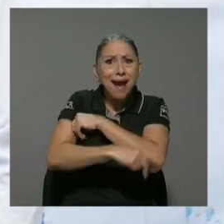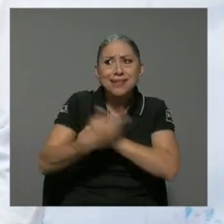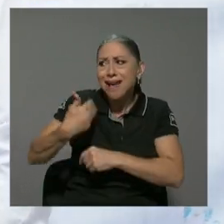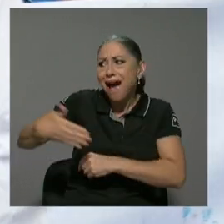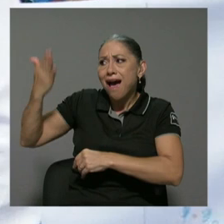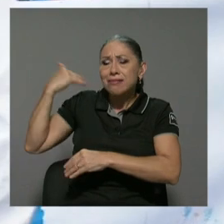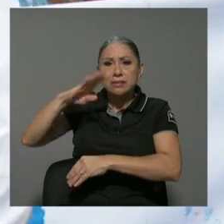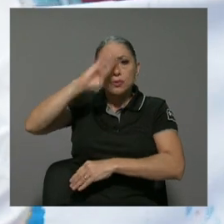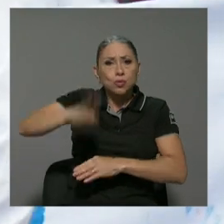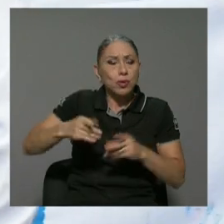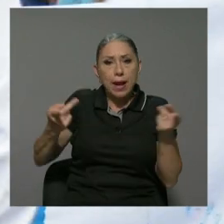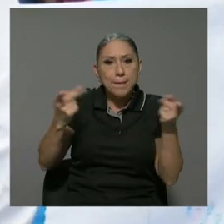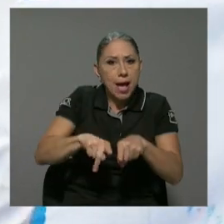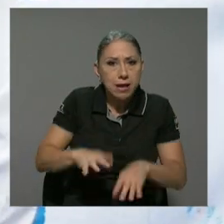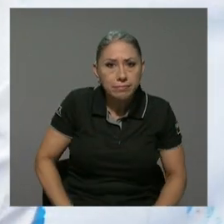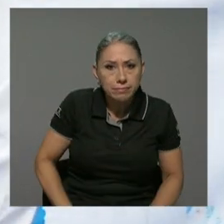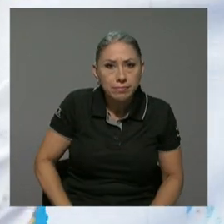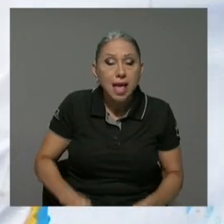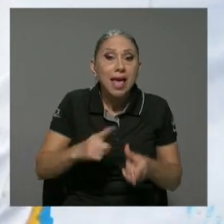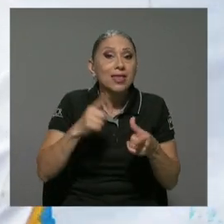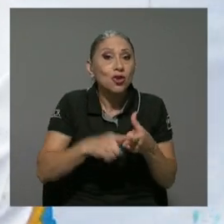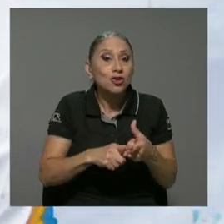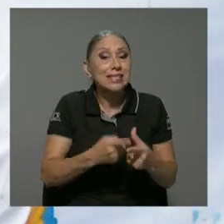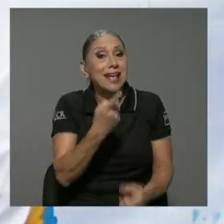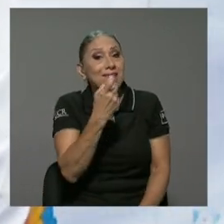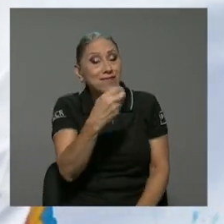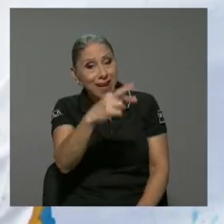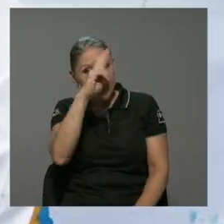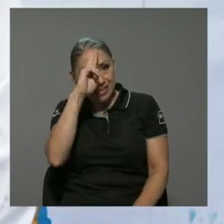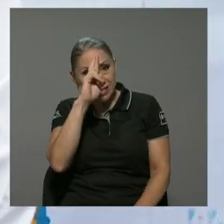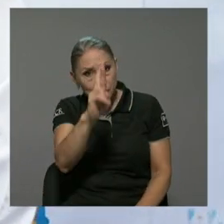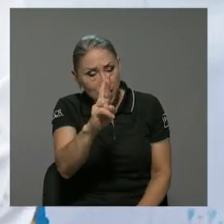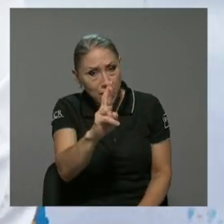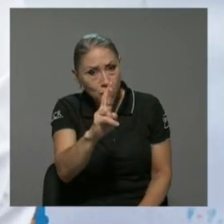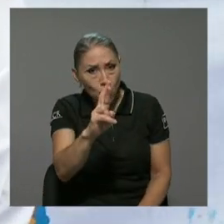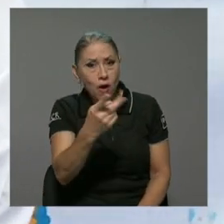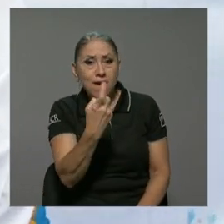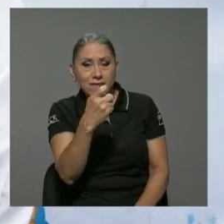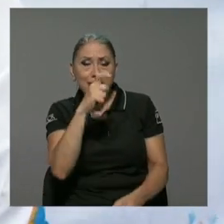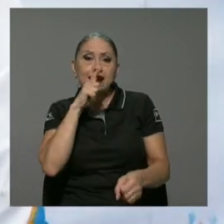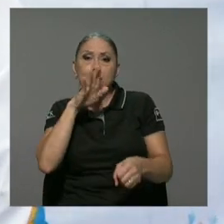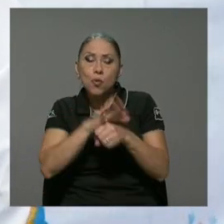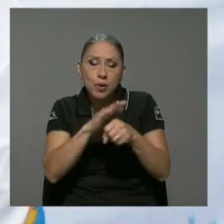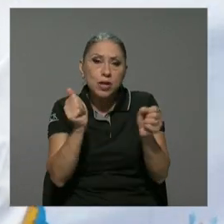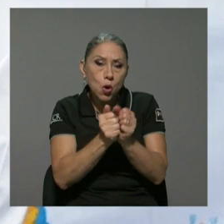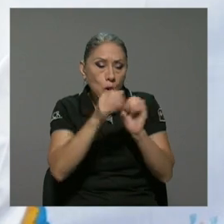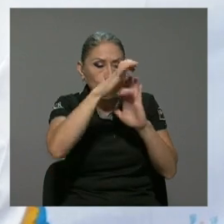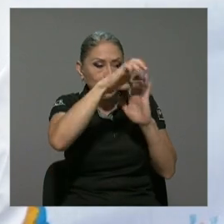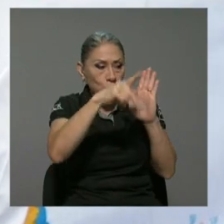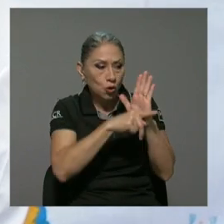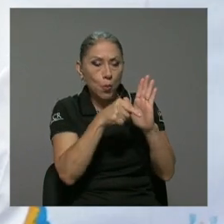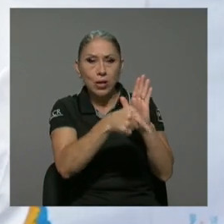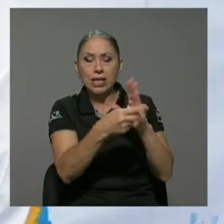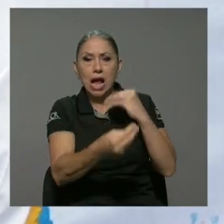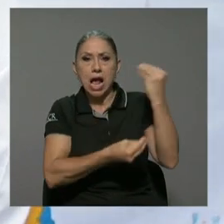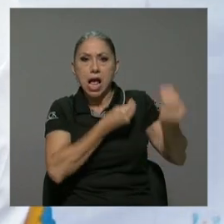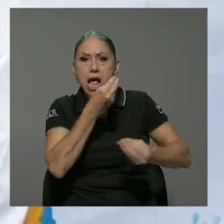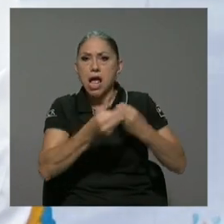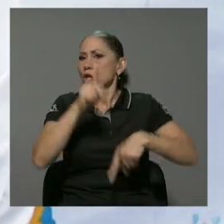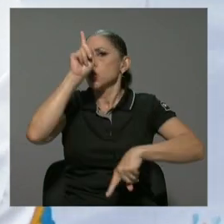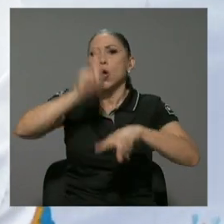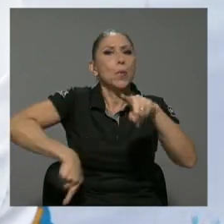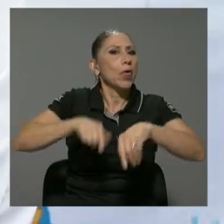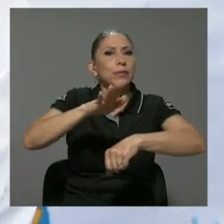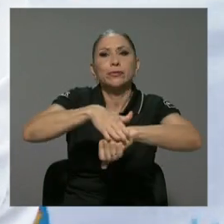que el incumplimiento y el irrespeto a la institucionalidad y a la Constitución Política de la República realmente no podemos permitirlo.